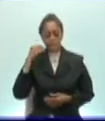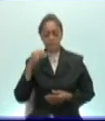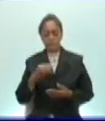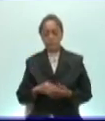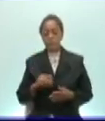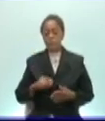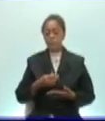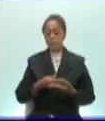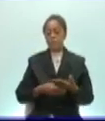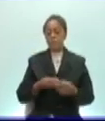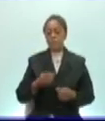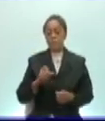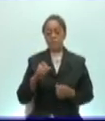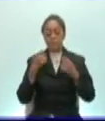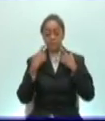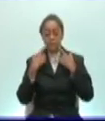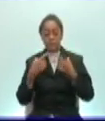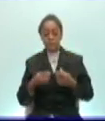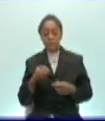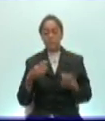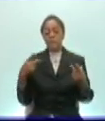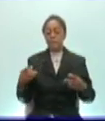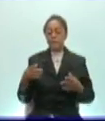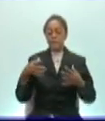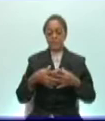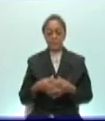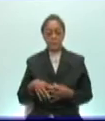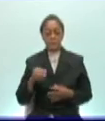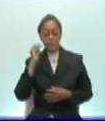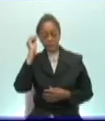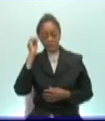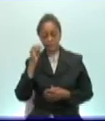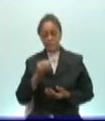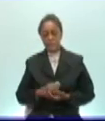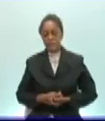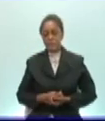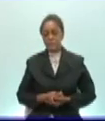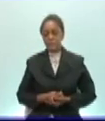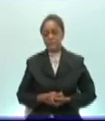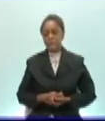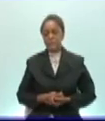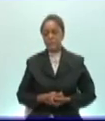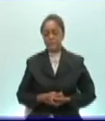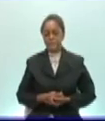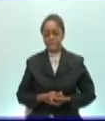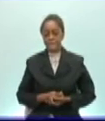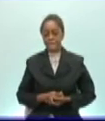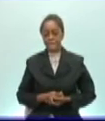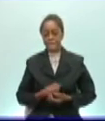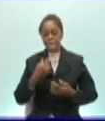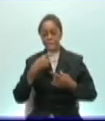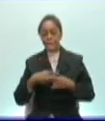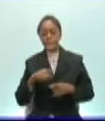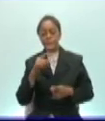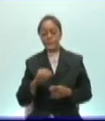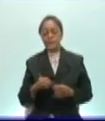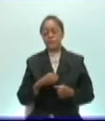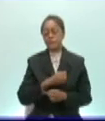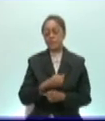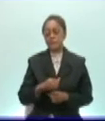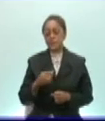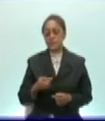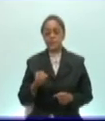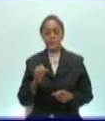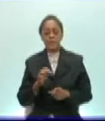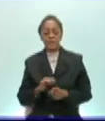las pruebas es fundamental en esta política yanqui que estamos analizando. Seguimos. Otro hecho que pueden utilizar, el inicio